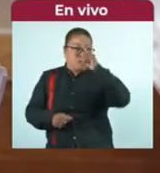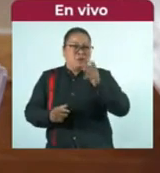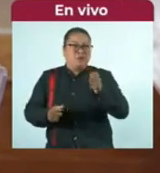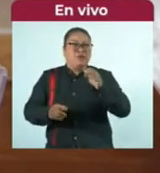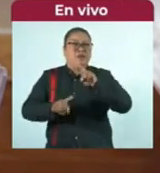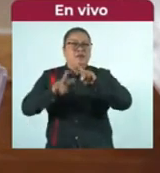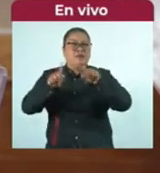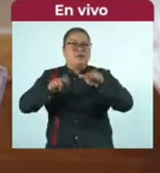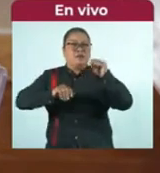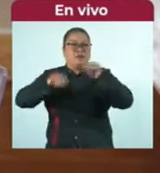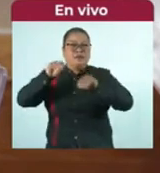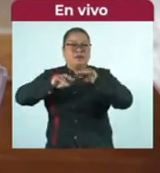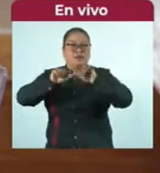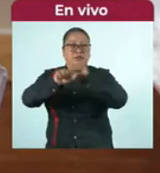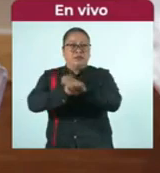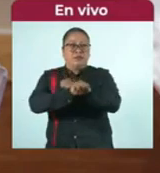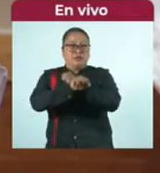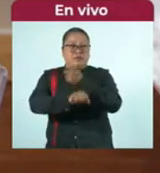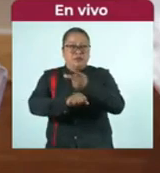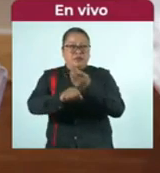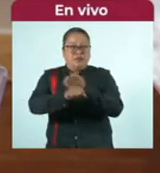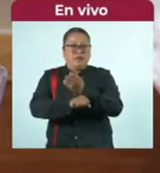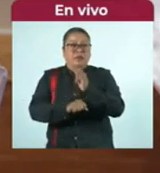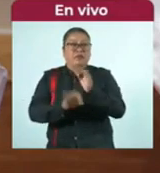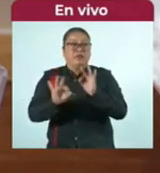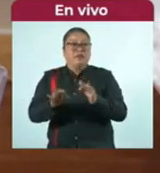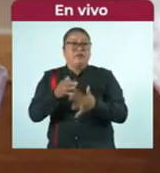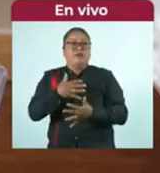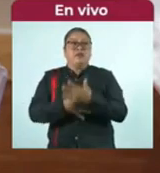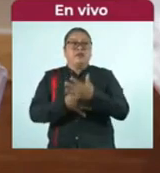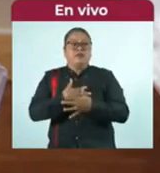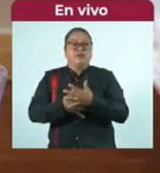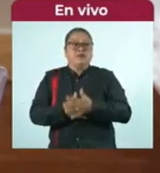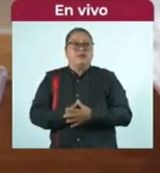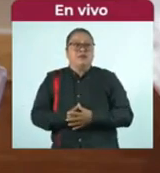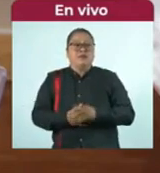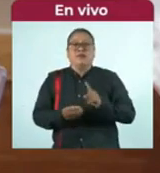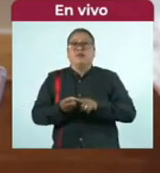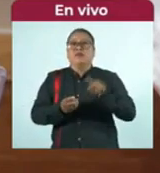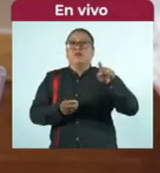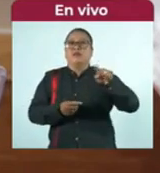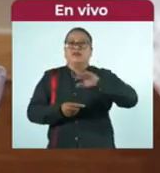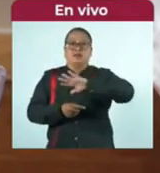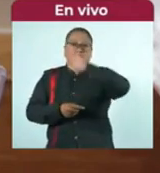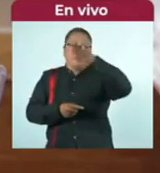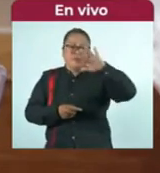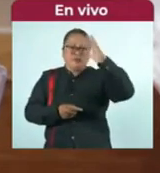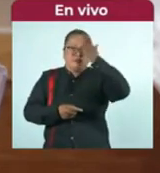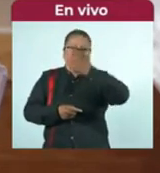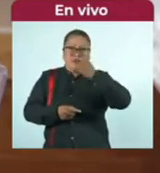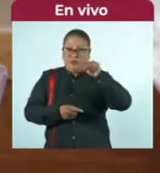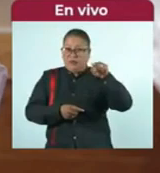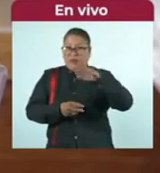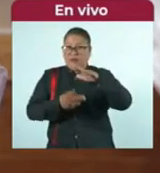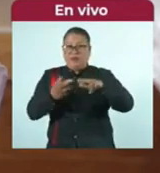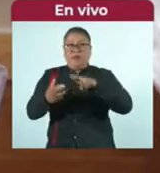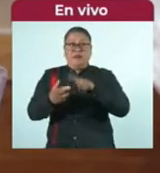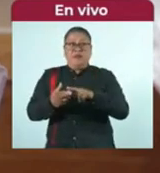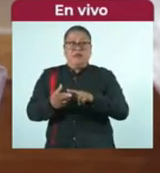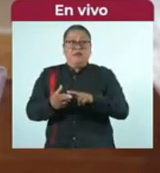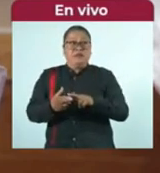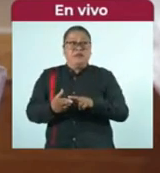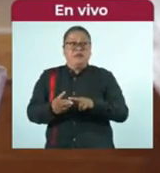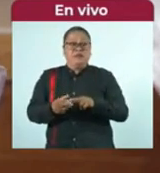paz y la seguridad en nuestro estado, que son 15, me tocó ir a Loma Bonita, que es una de las regiones,